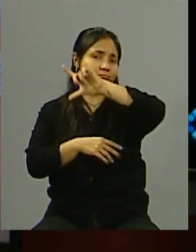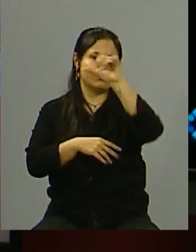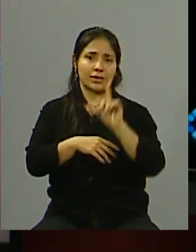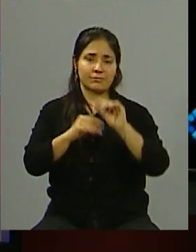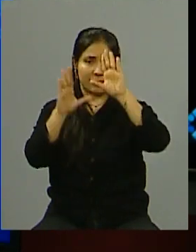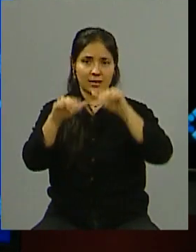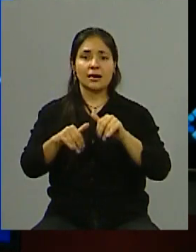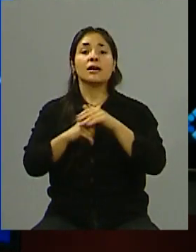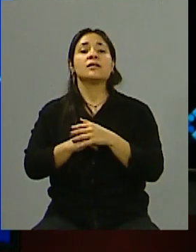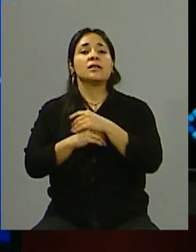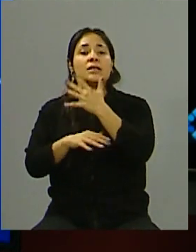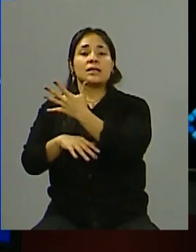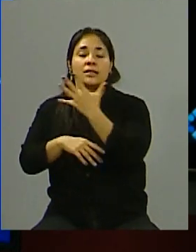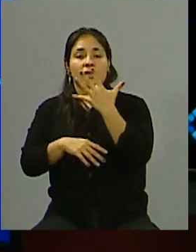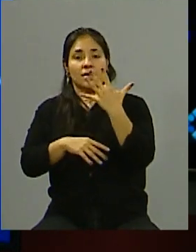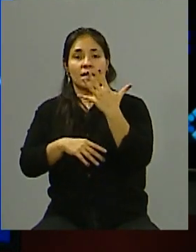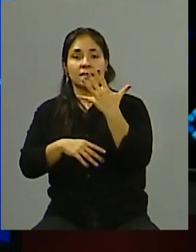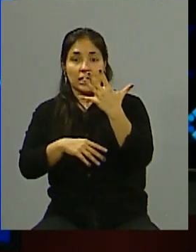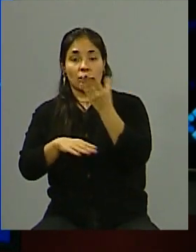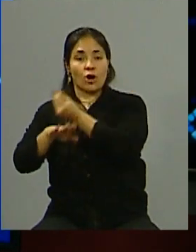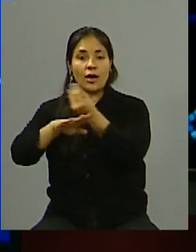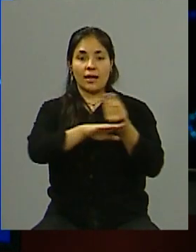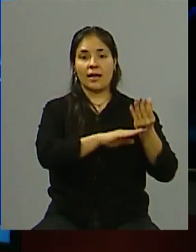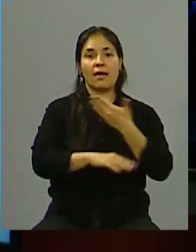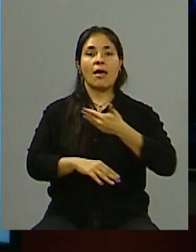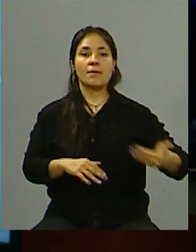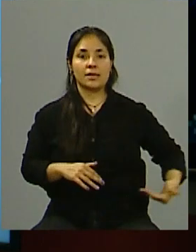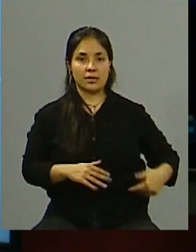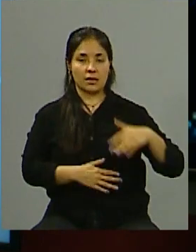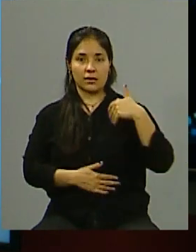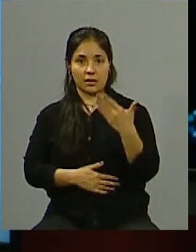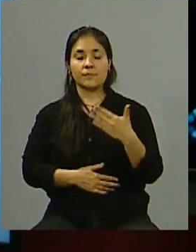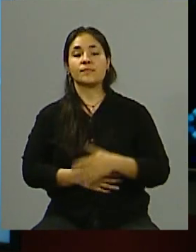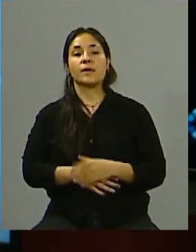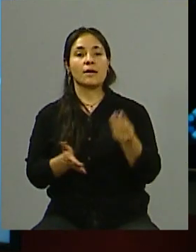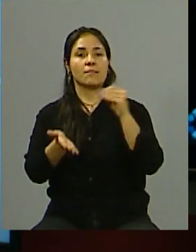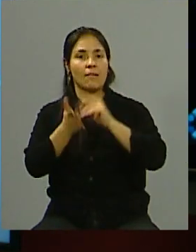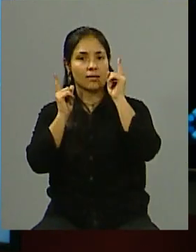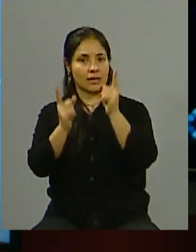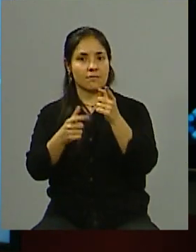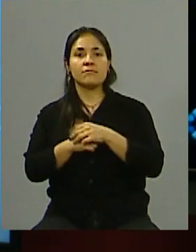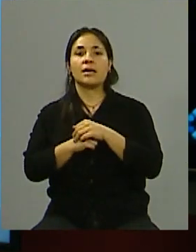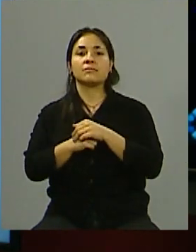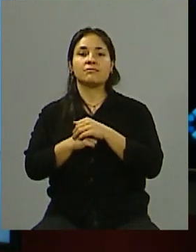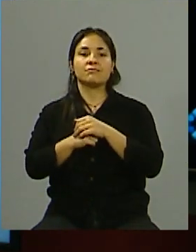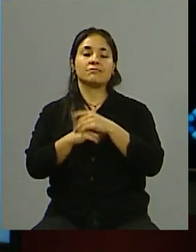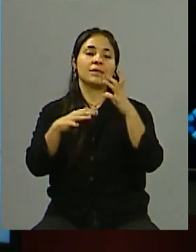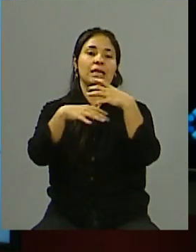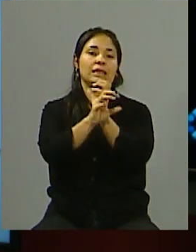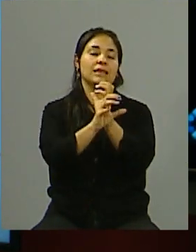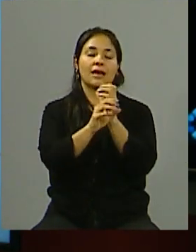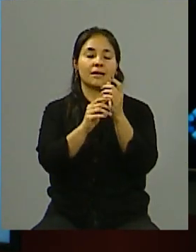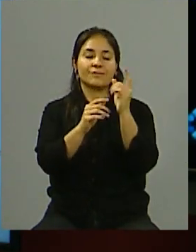este debate con los 5 candidatos a presidente. Bueno, la verdad que a eso hay que sumarle la actividad en las redes, porque